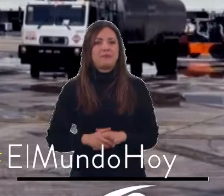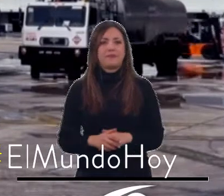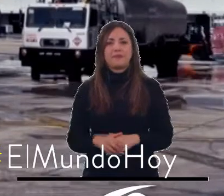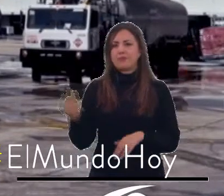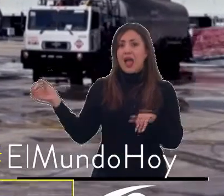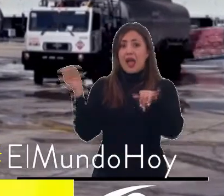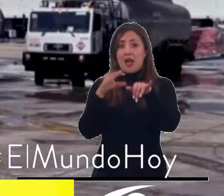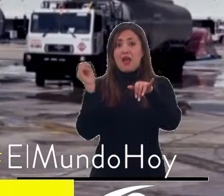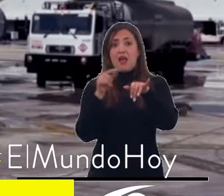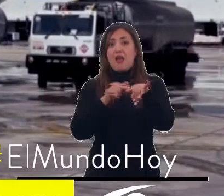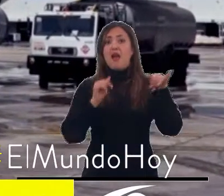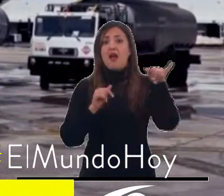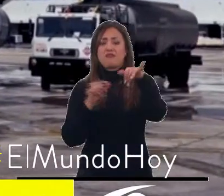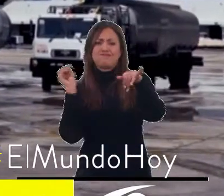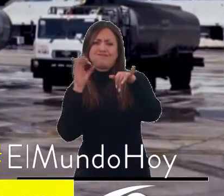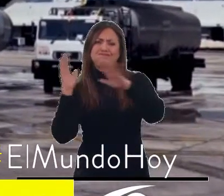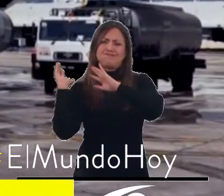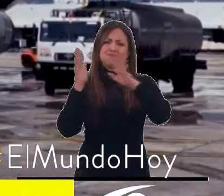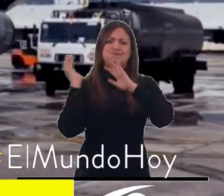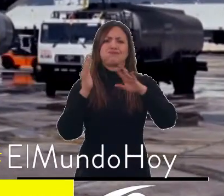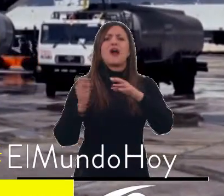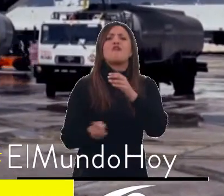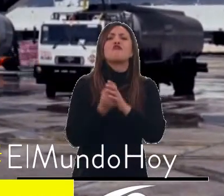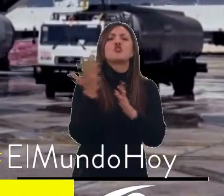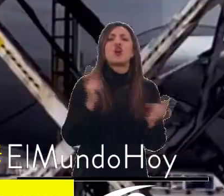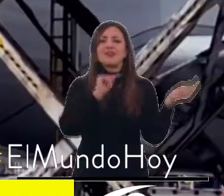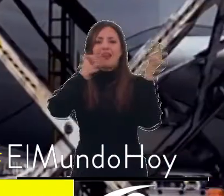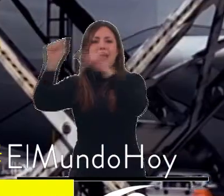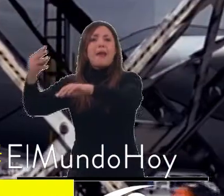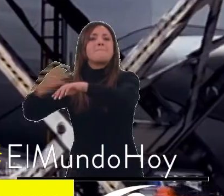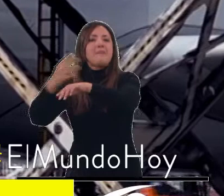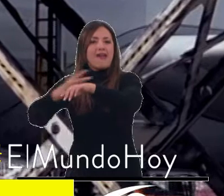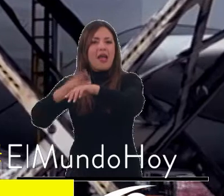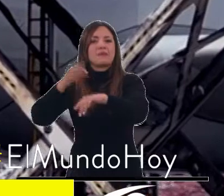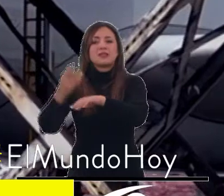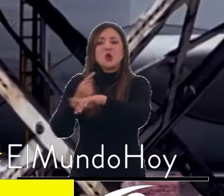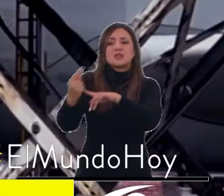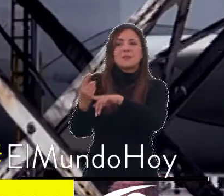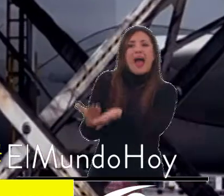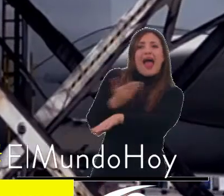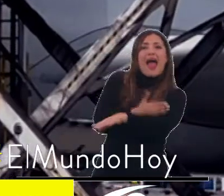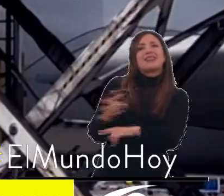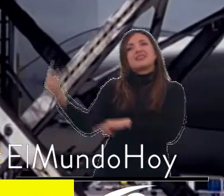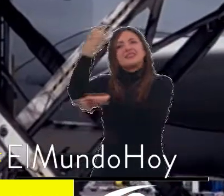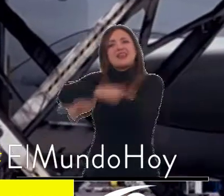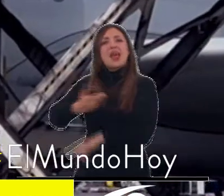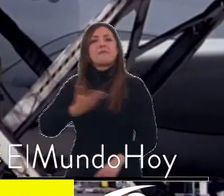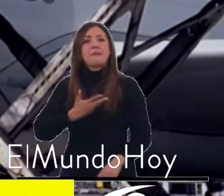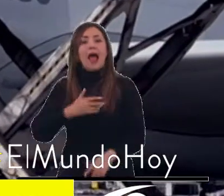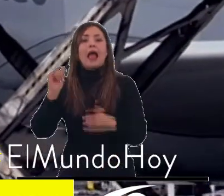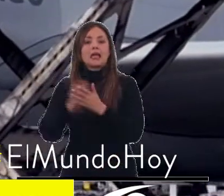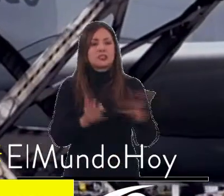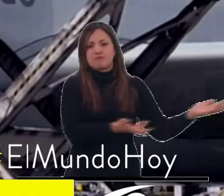Aviones como este, cargados de flores, llegan diariamente al aeropuerto de Miami durante las semanas previas al Día de las Madres. Por aquí